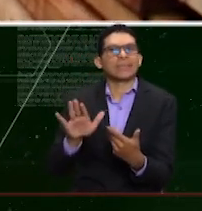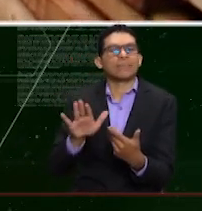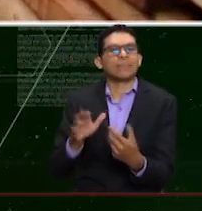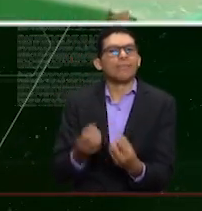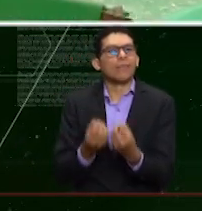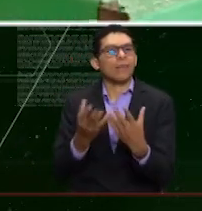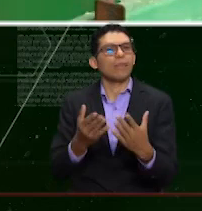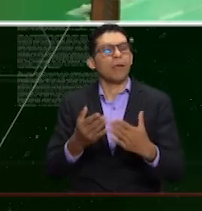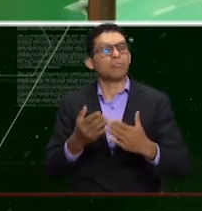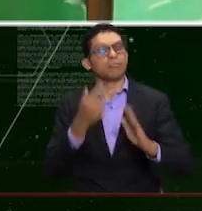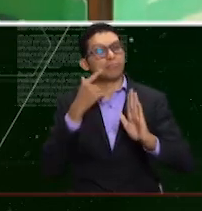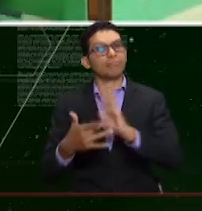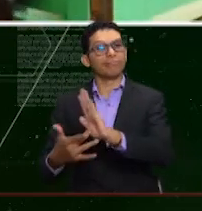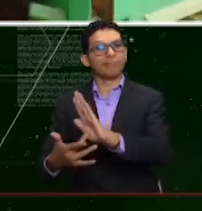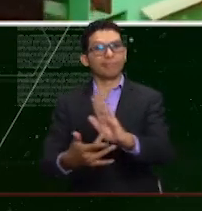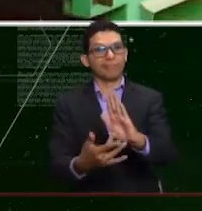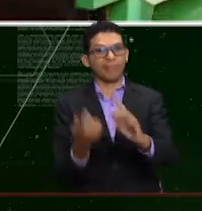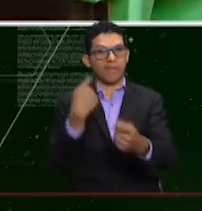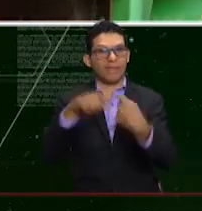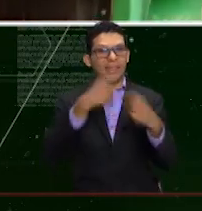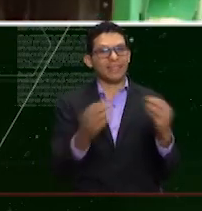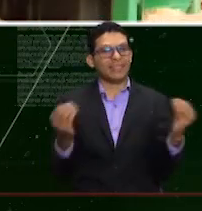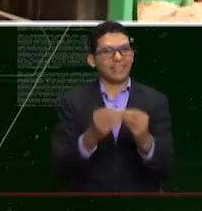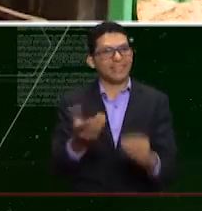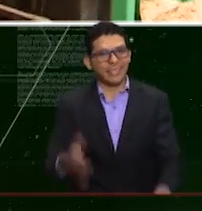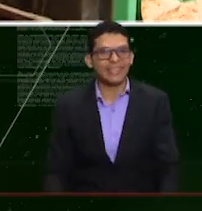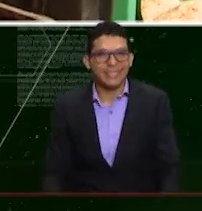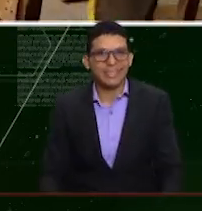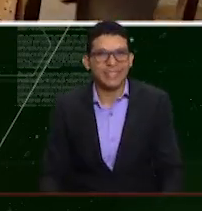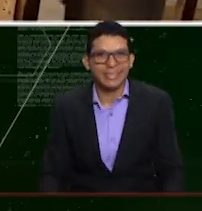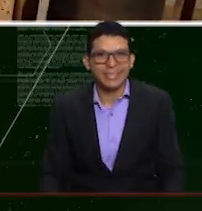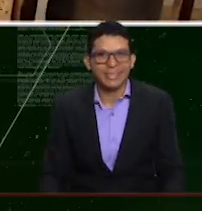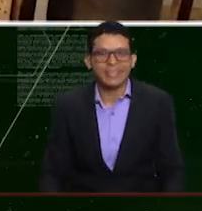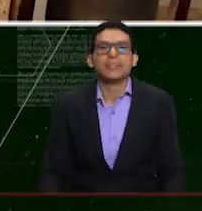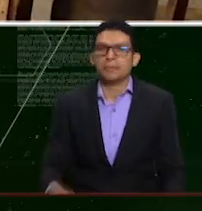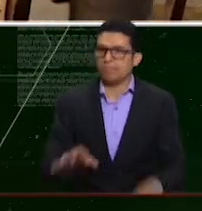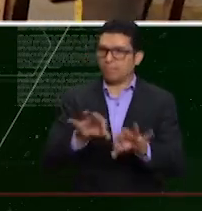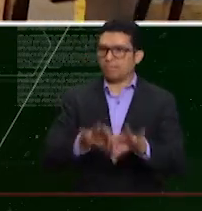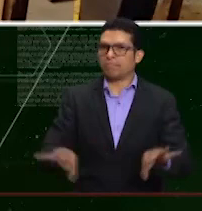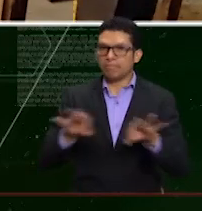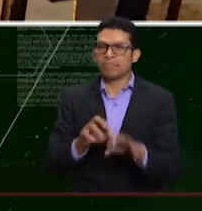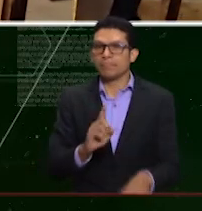eso les da una vitrina para ellos vender el producto. Hay algo importante, perdóneme, Liliana,